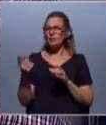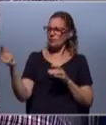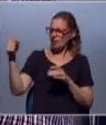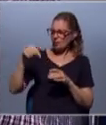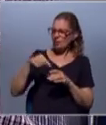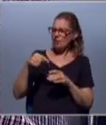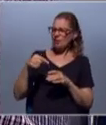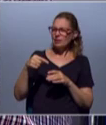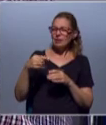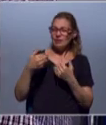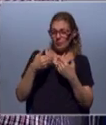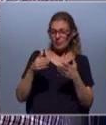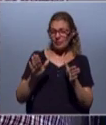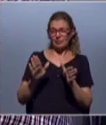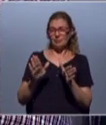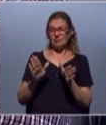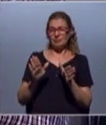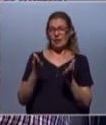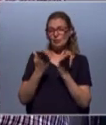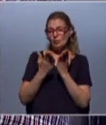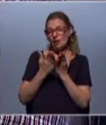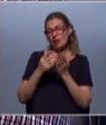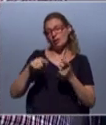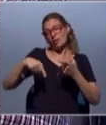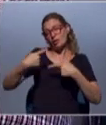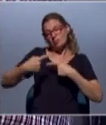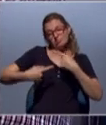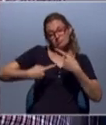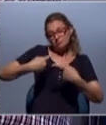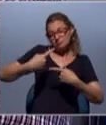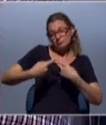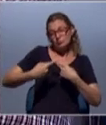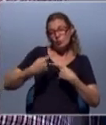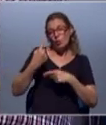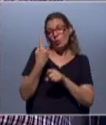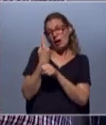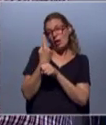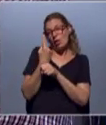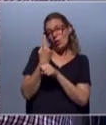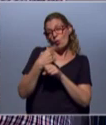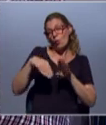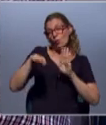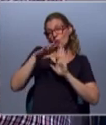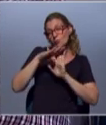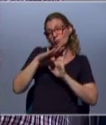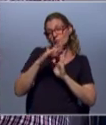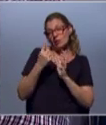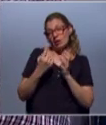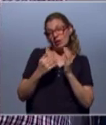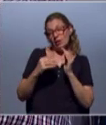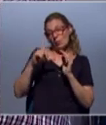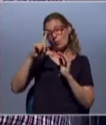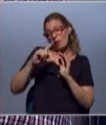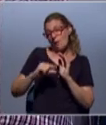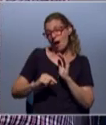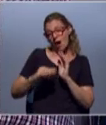con él entonces ahí empecé a iván y después desarrolle y obtuvo un grado uno que es un grado inferior